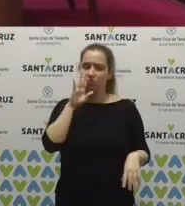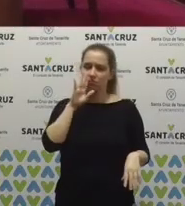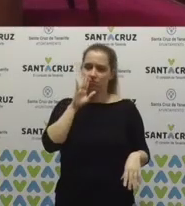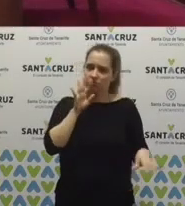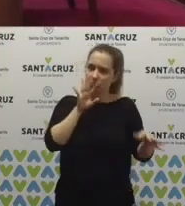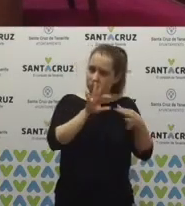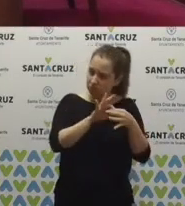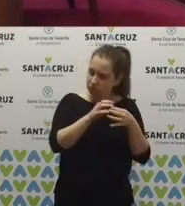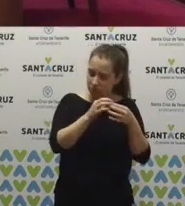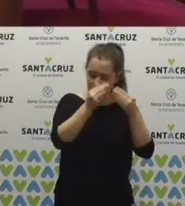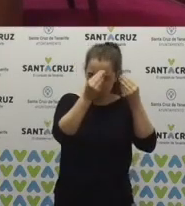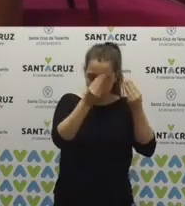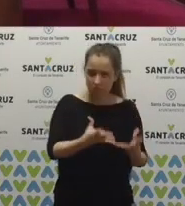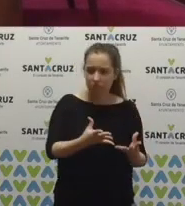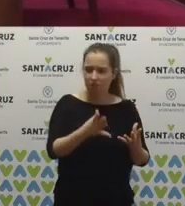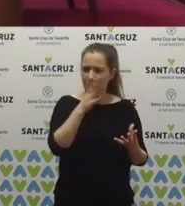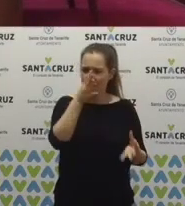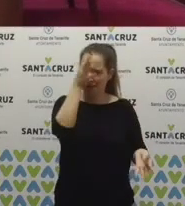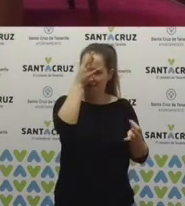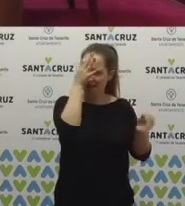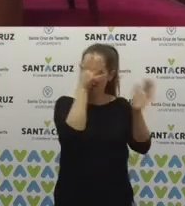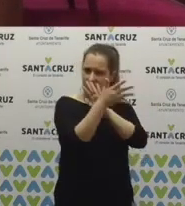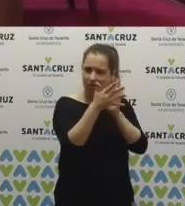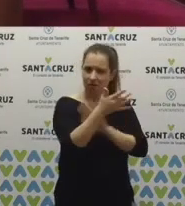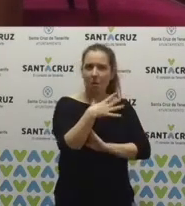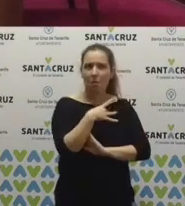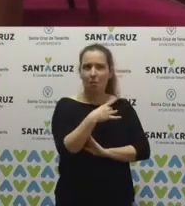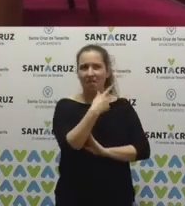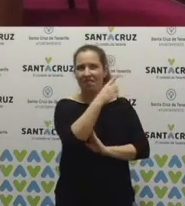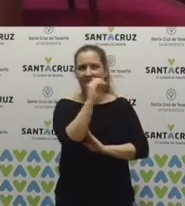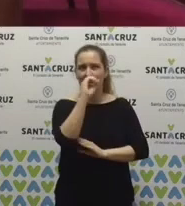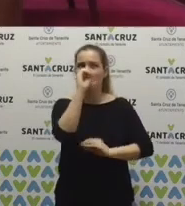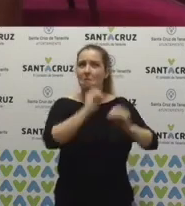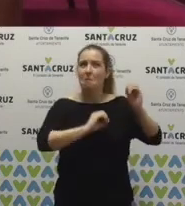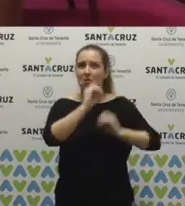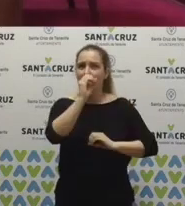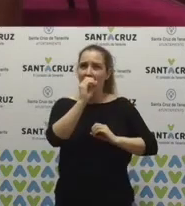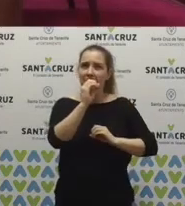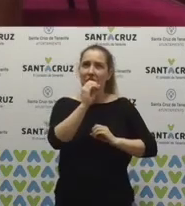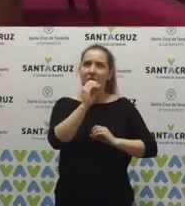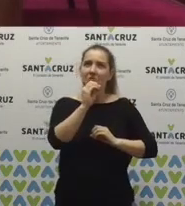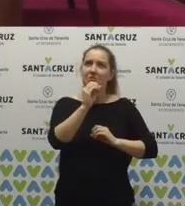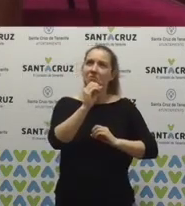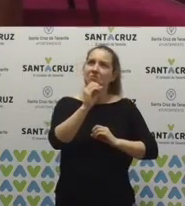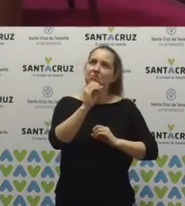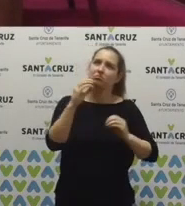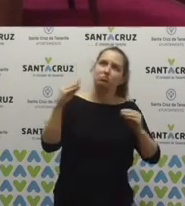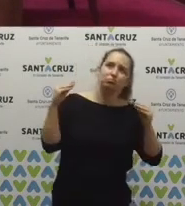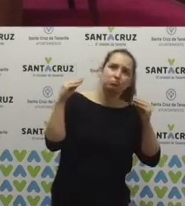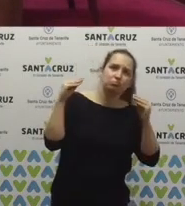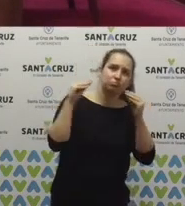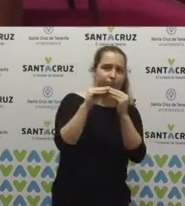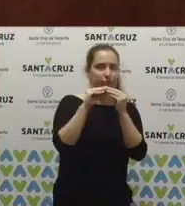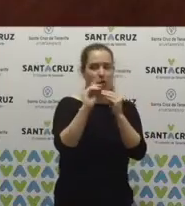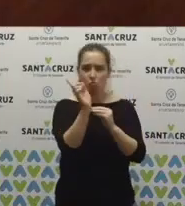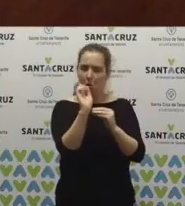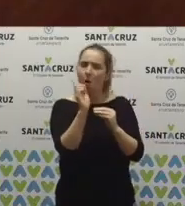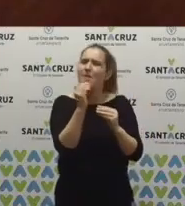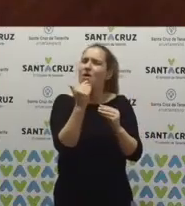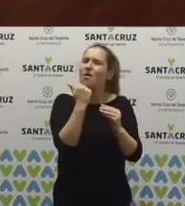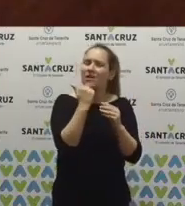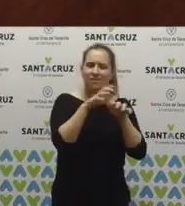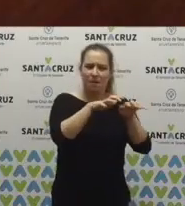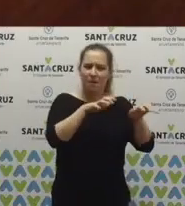desgranado puedo estar de acuerdo en el cien por cien de todo lo afirmado pero si en gran parte en gran parte